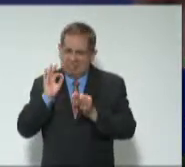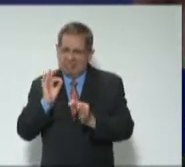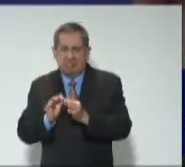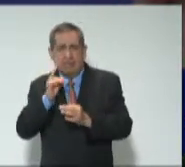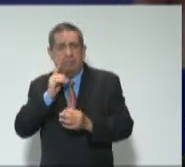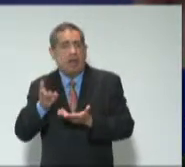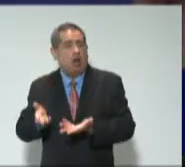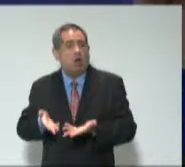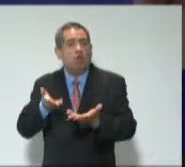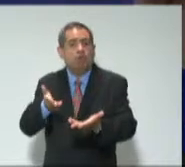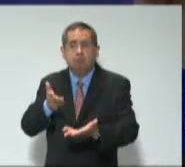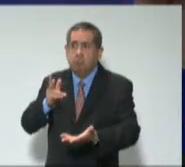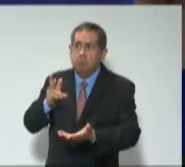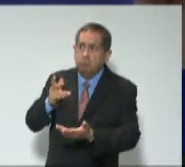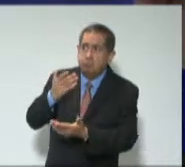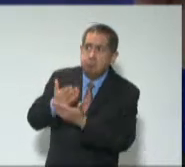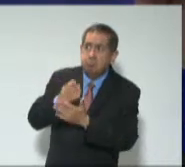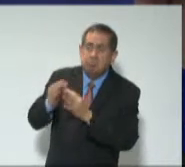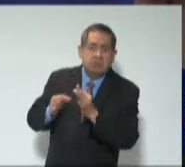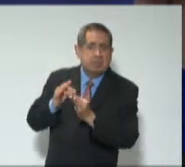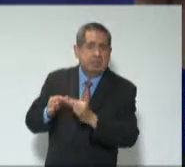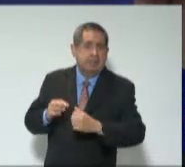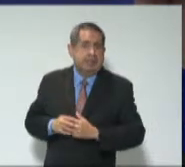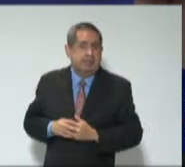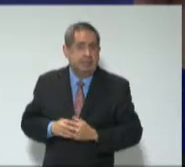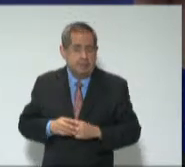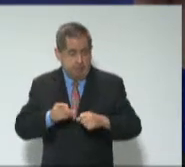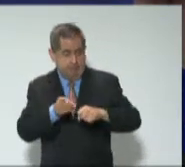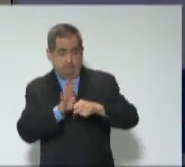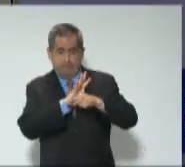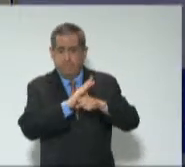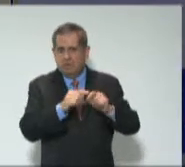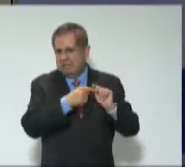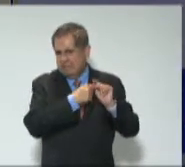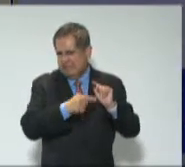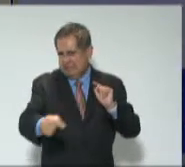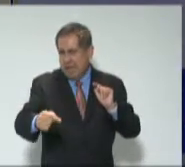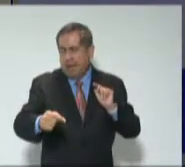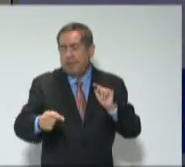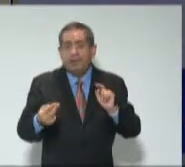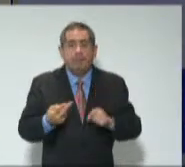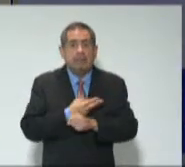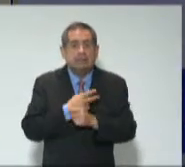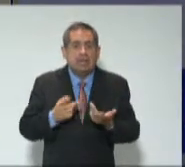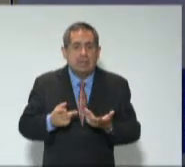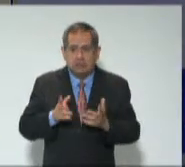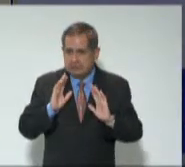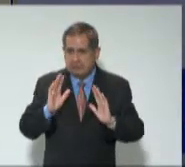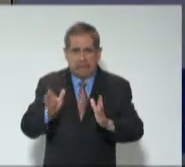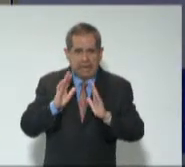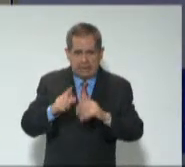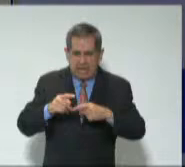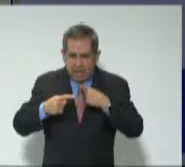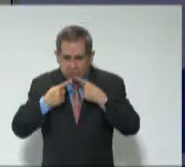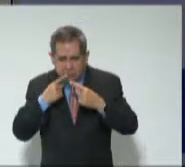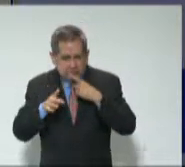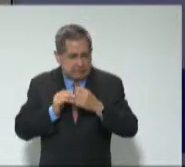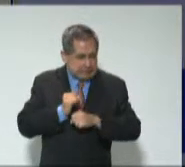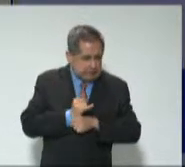público especialmente a lo largo de la pandemia se ha realizado el acompañamiento